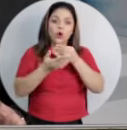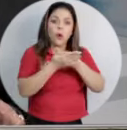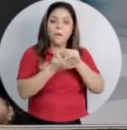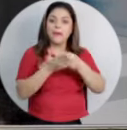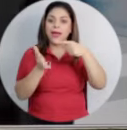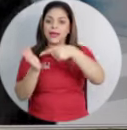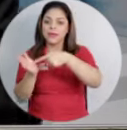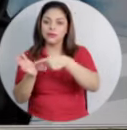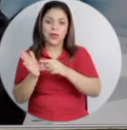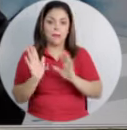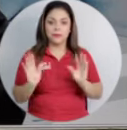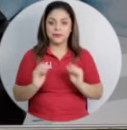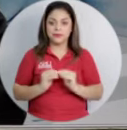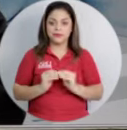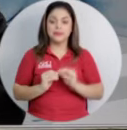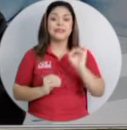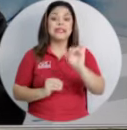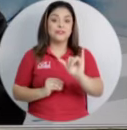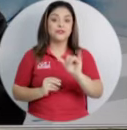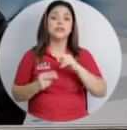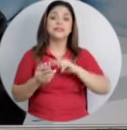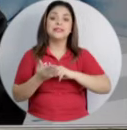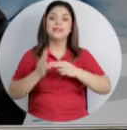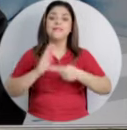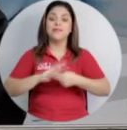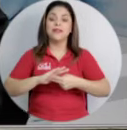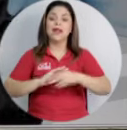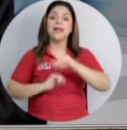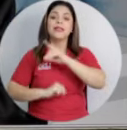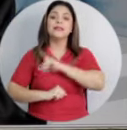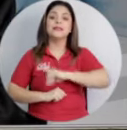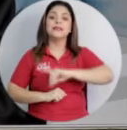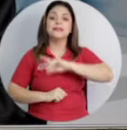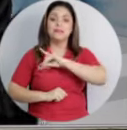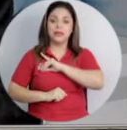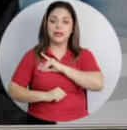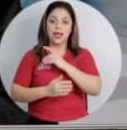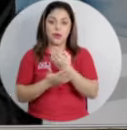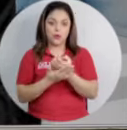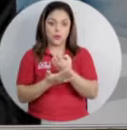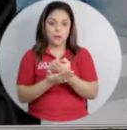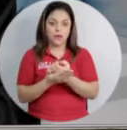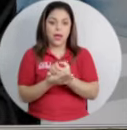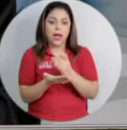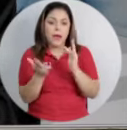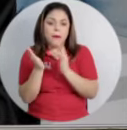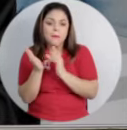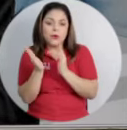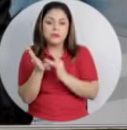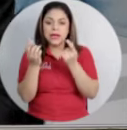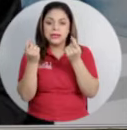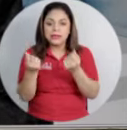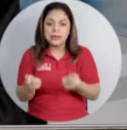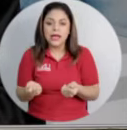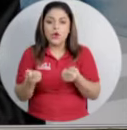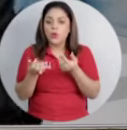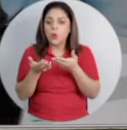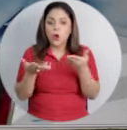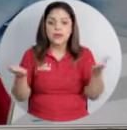sanitaria, ahora es un periodo de disciplina económica. Y la disciplina económica te lleva a aprovechar bien los recursos que tenés en